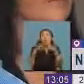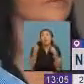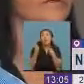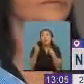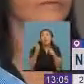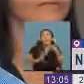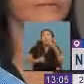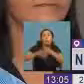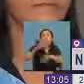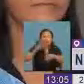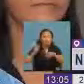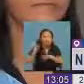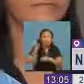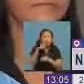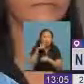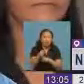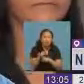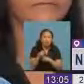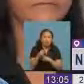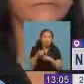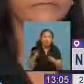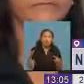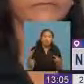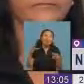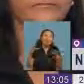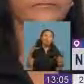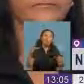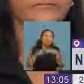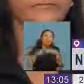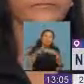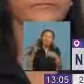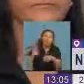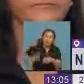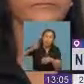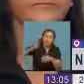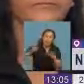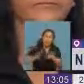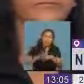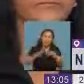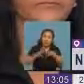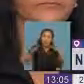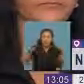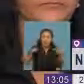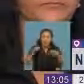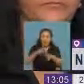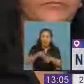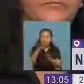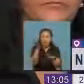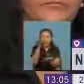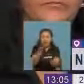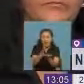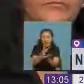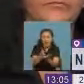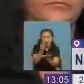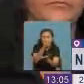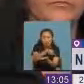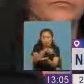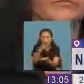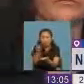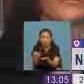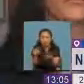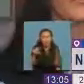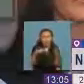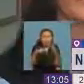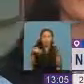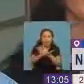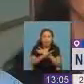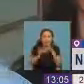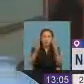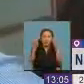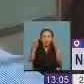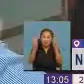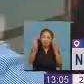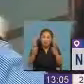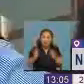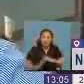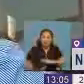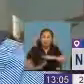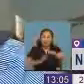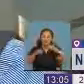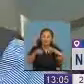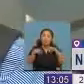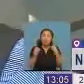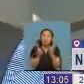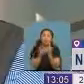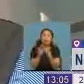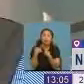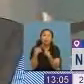así decirlo, general, que se reúne cada año alternativamente en ambas ciudades, y en donde se tratan todos los temas fundamentales de la